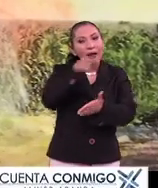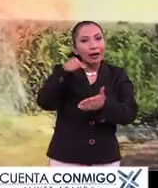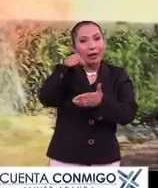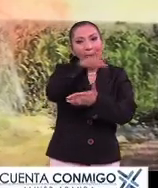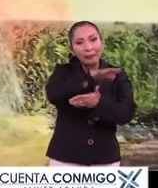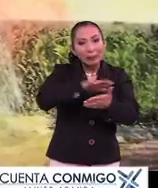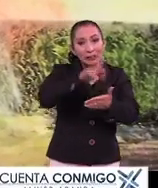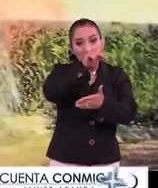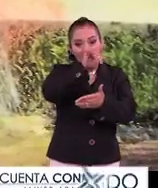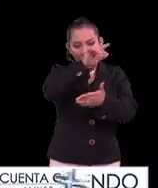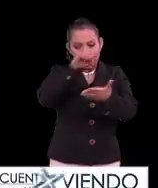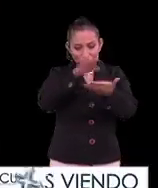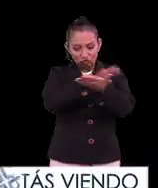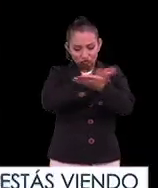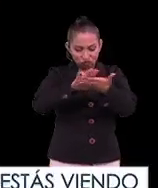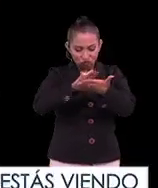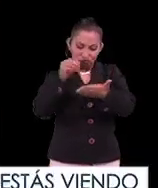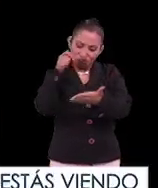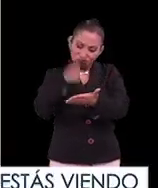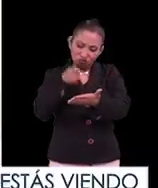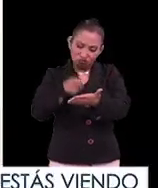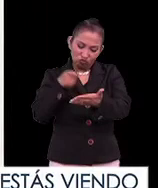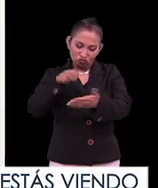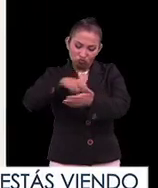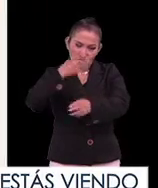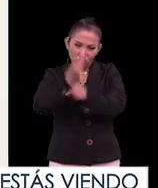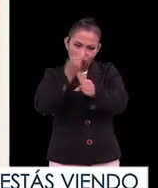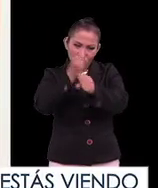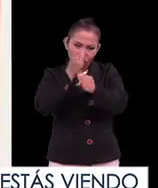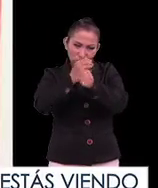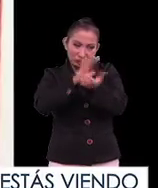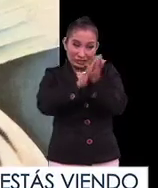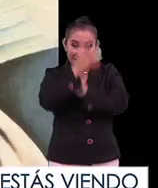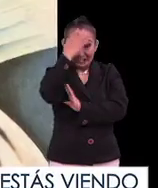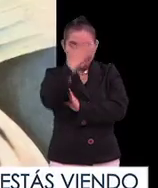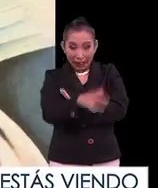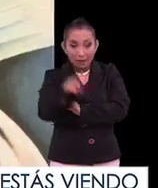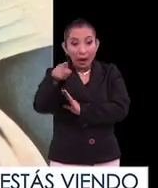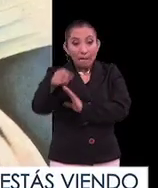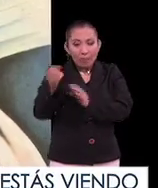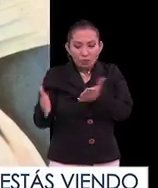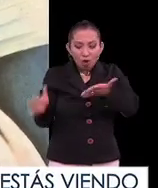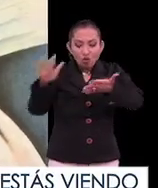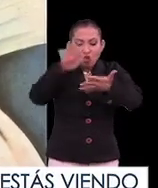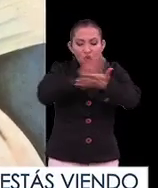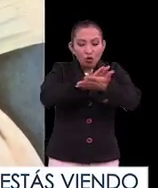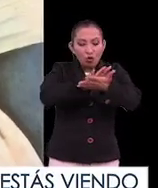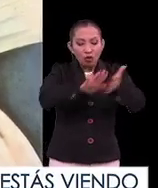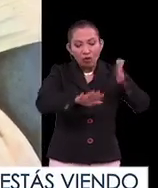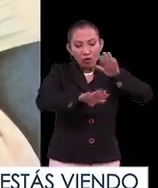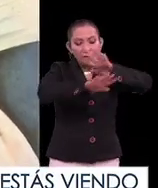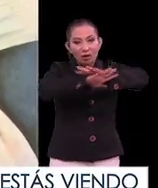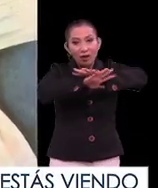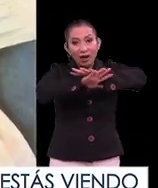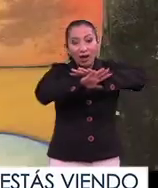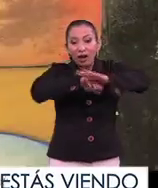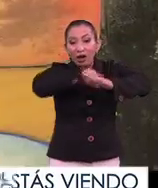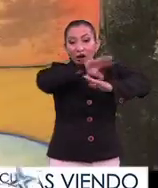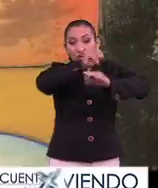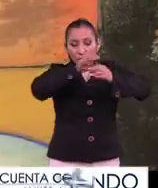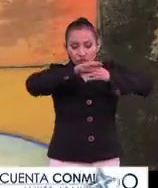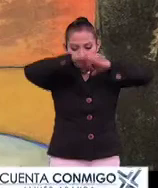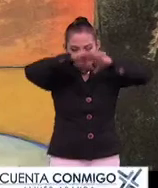las placas, ¿no? Y sabemos que sobrepone unas sobre otras y entonces